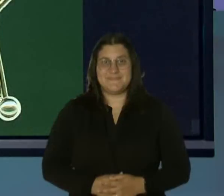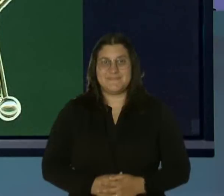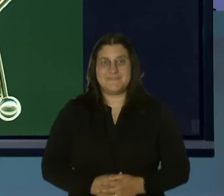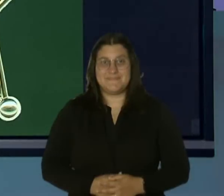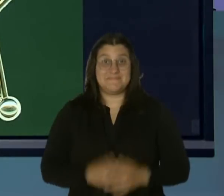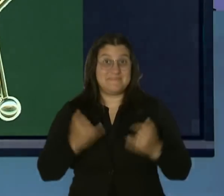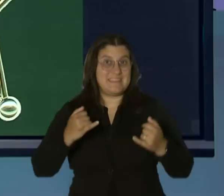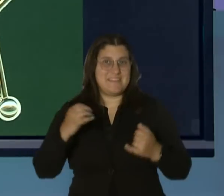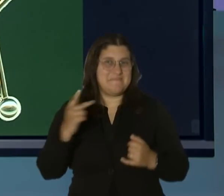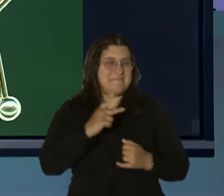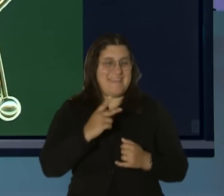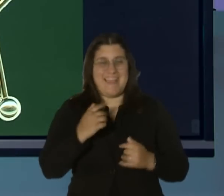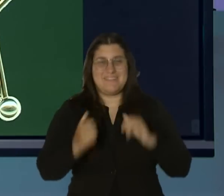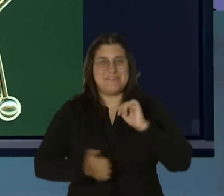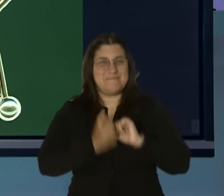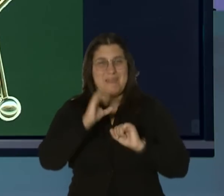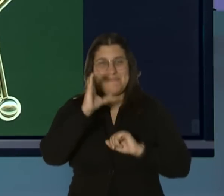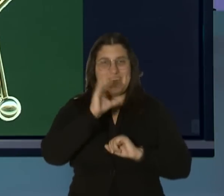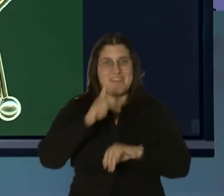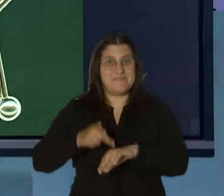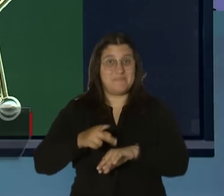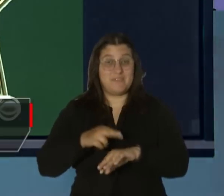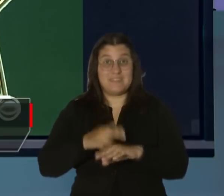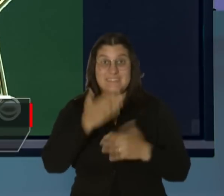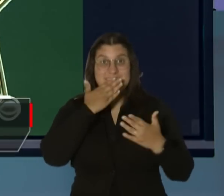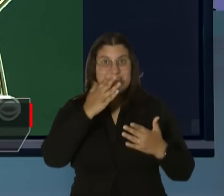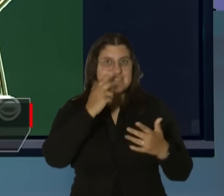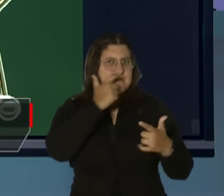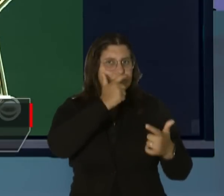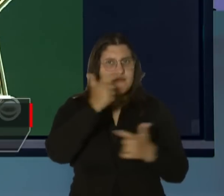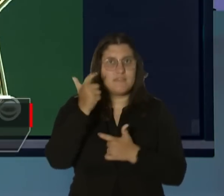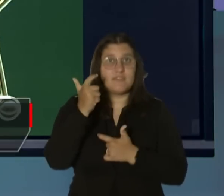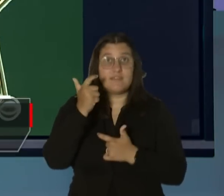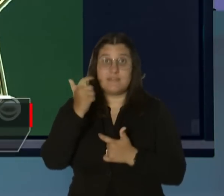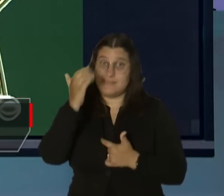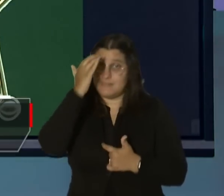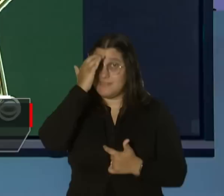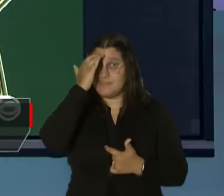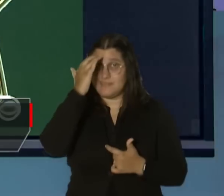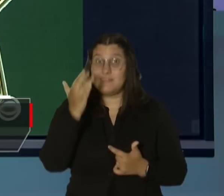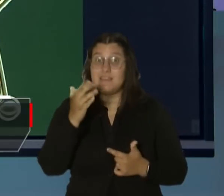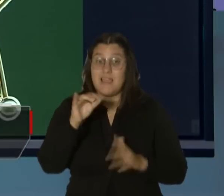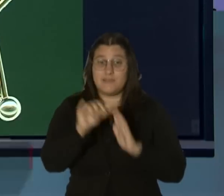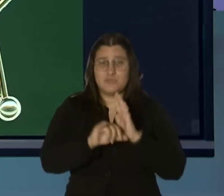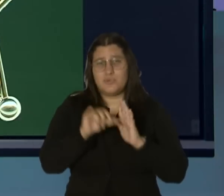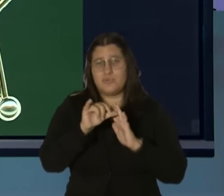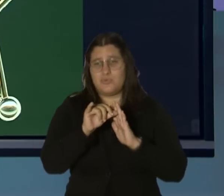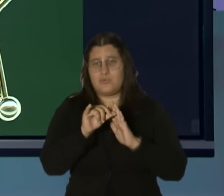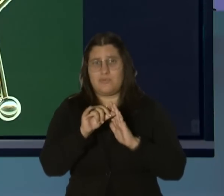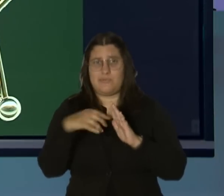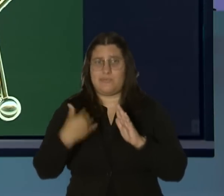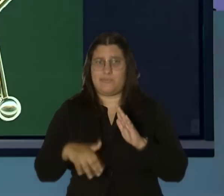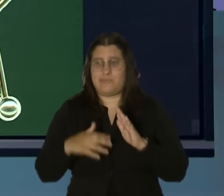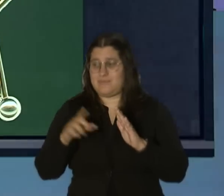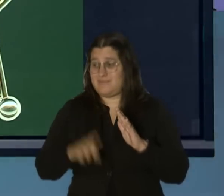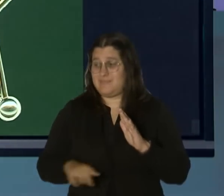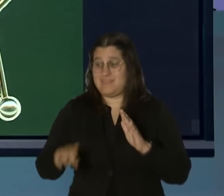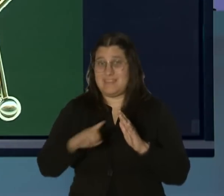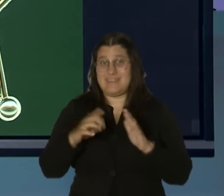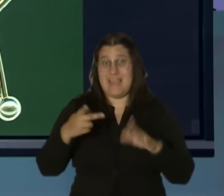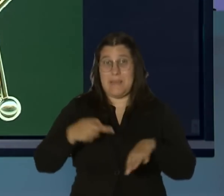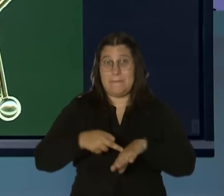De vuelta a los más buscados, Puerto Rico, gracias por su sintonía. Ya sabe, en YouTube, el canal de Notice 6 360